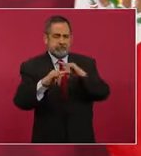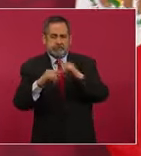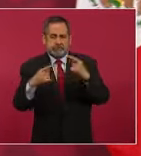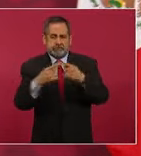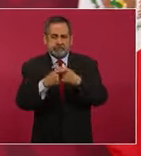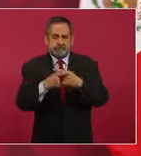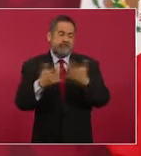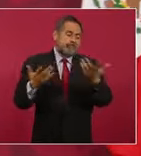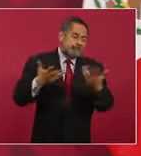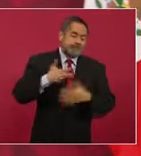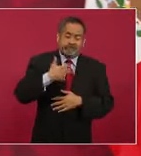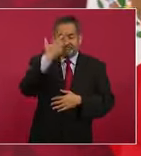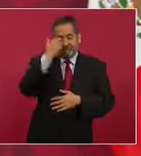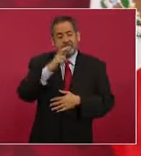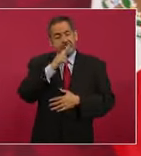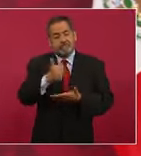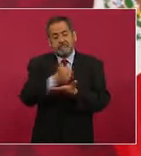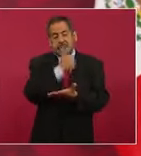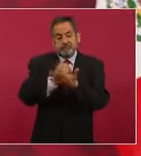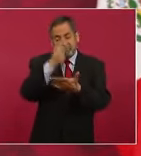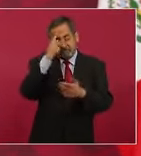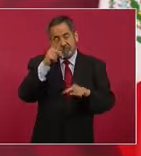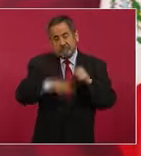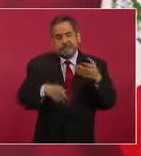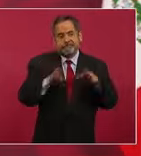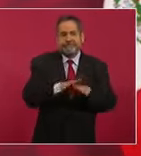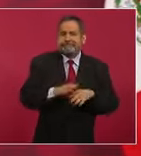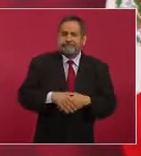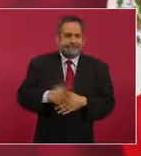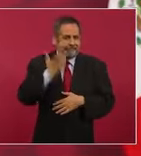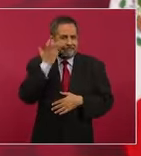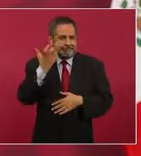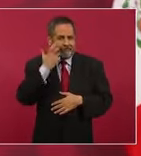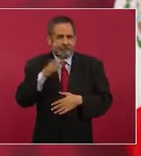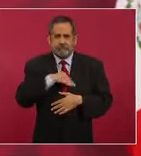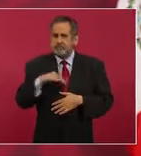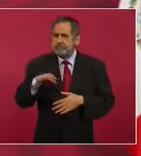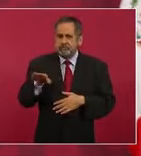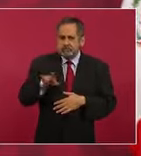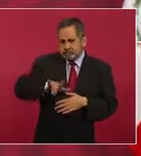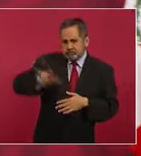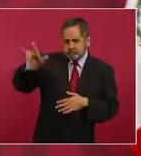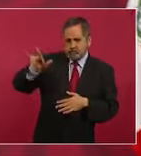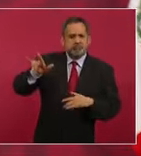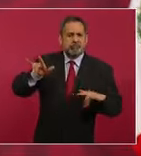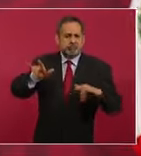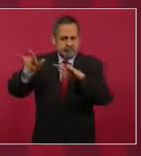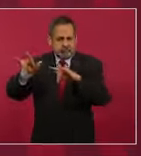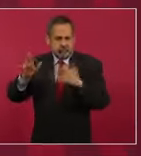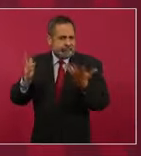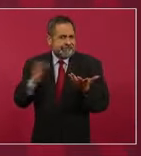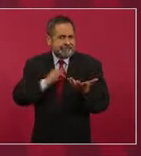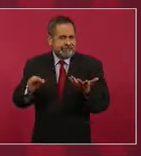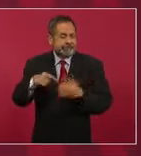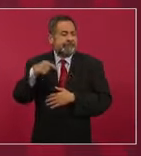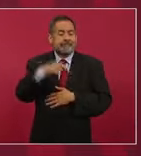cerrar el actual aeropuerto, porque lo que querían era quedarse con las 600